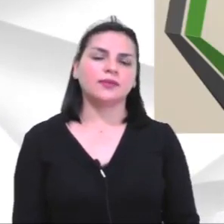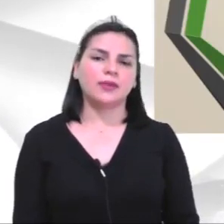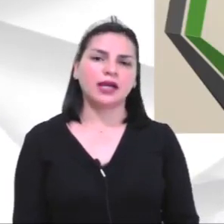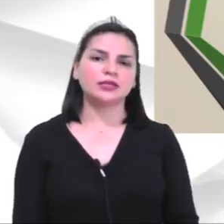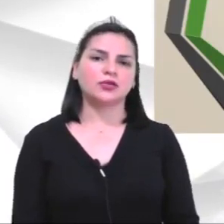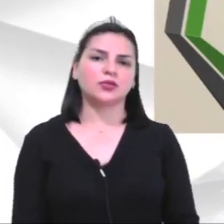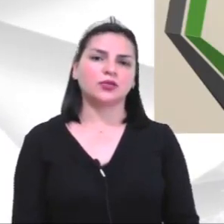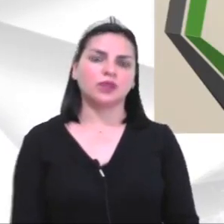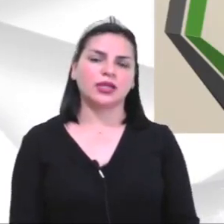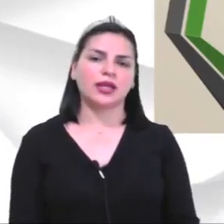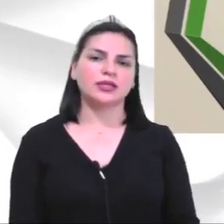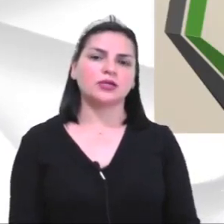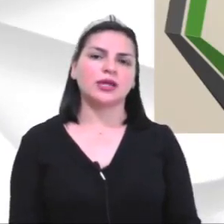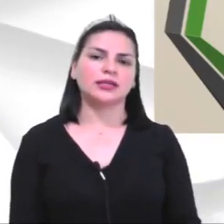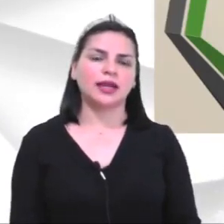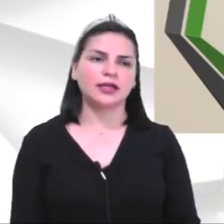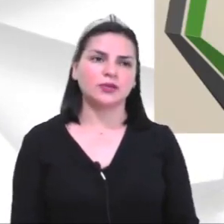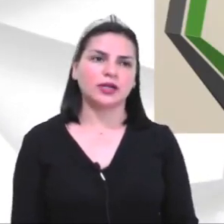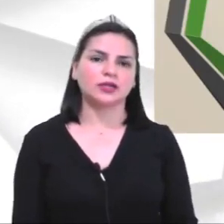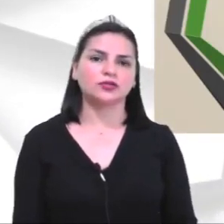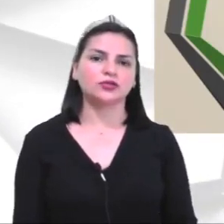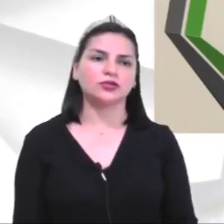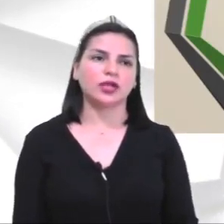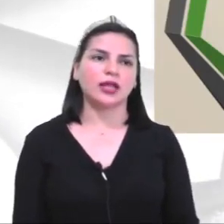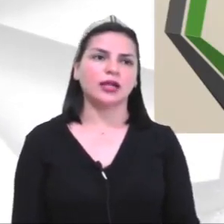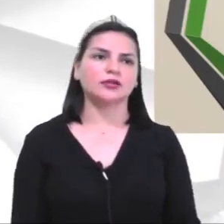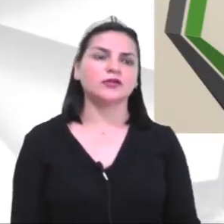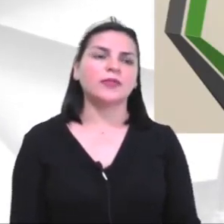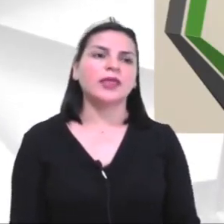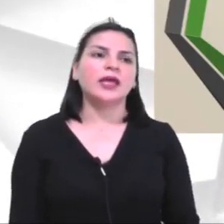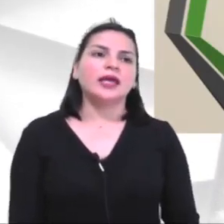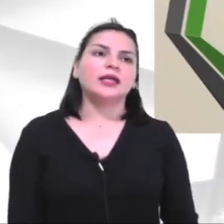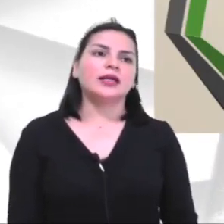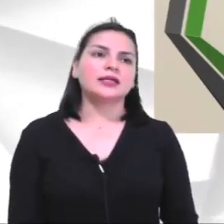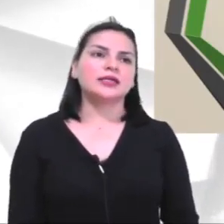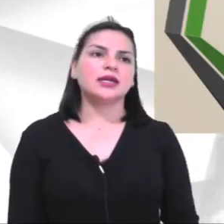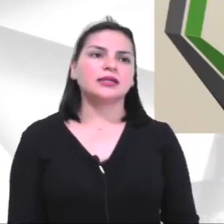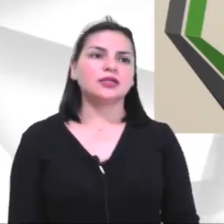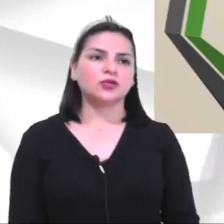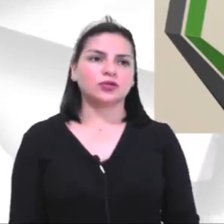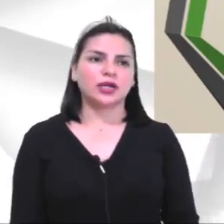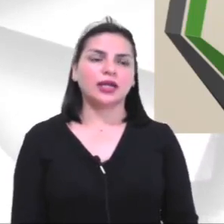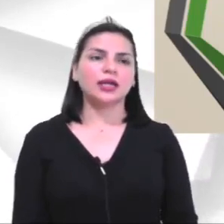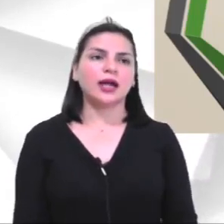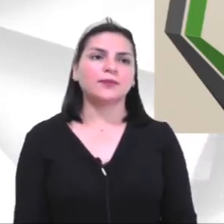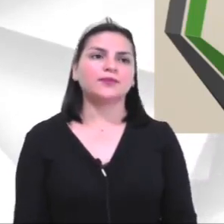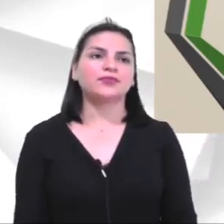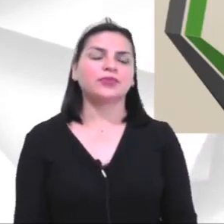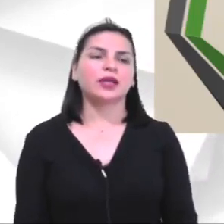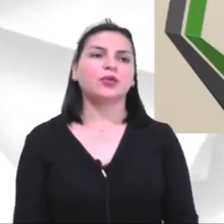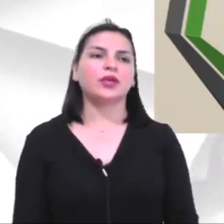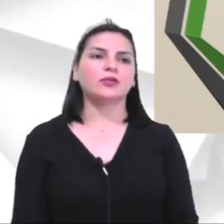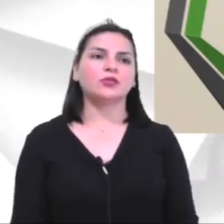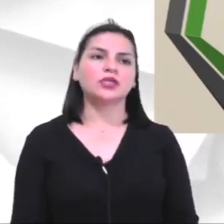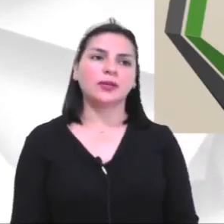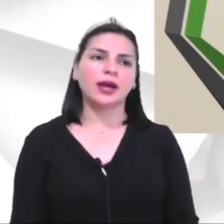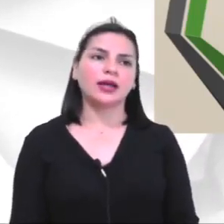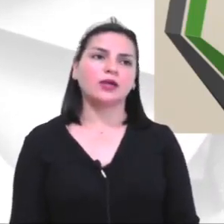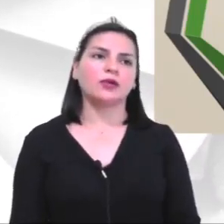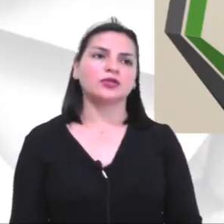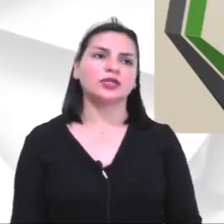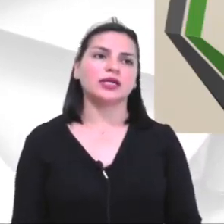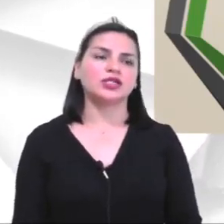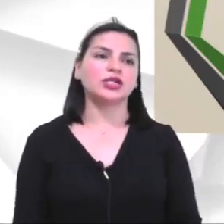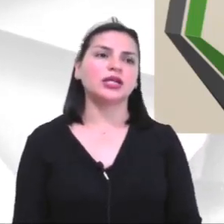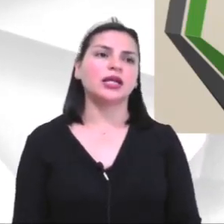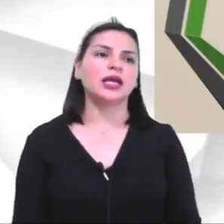tienen más oportunidades igualitarias para sus ciudadanos. La siguiente es Costa Rica. Podemos observar que